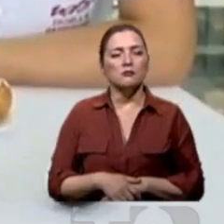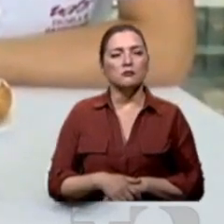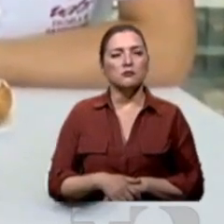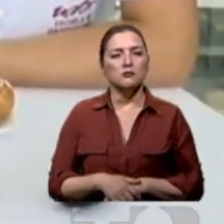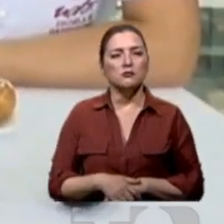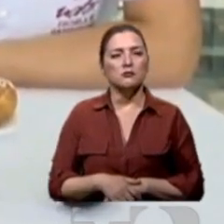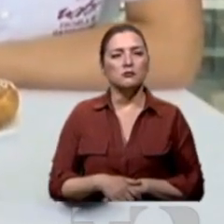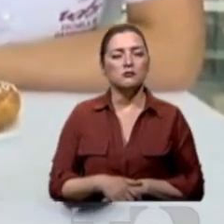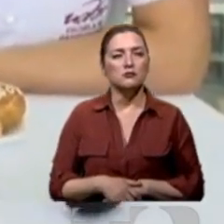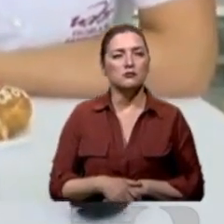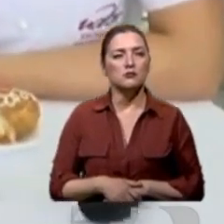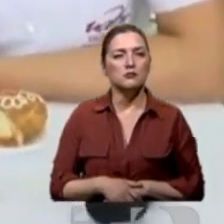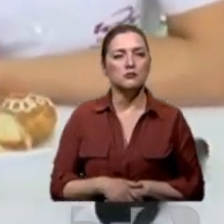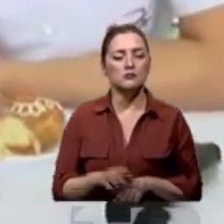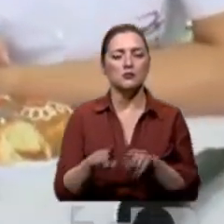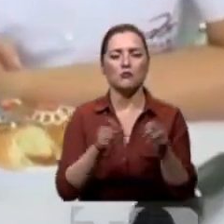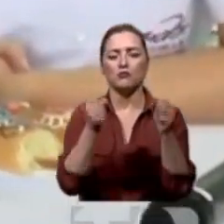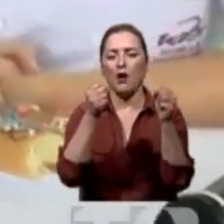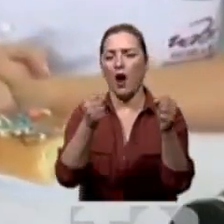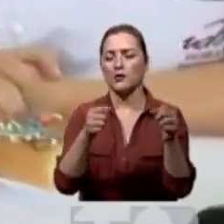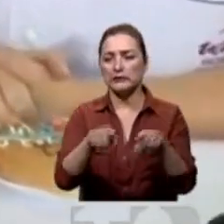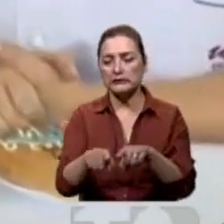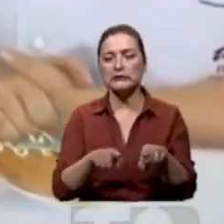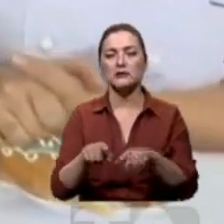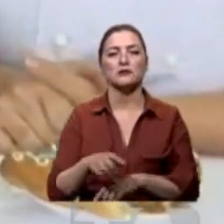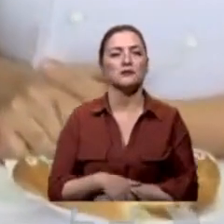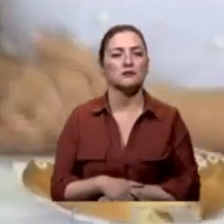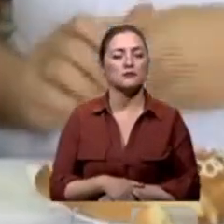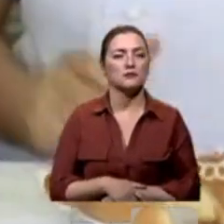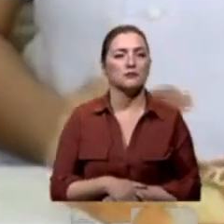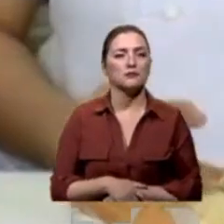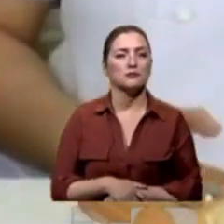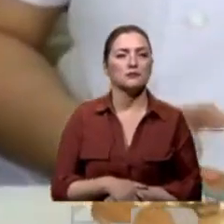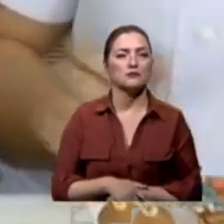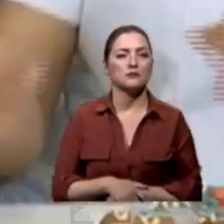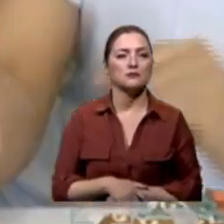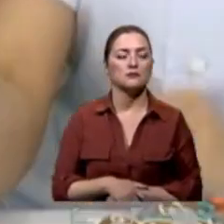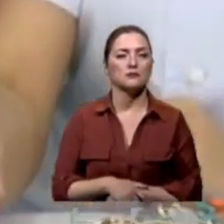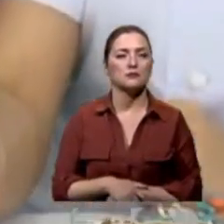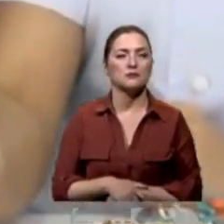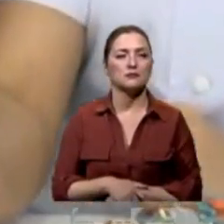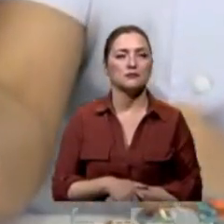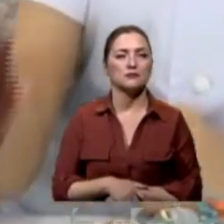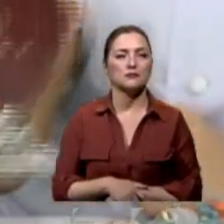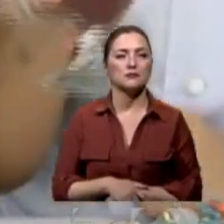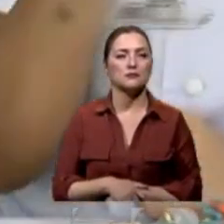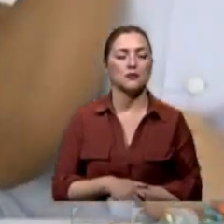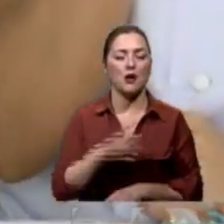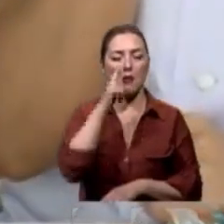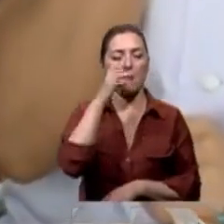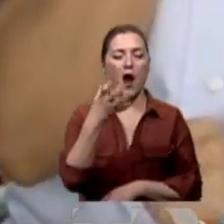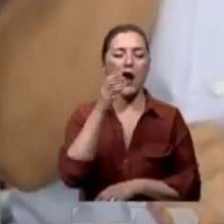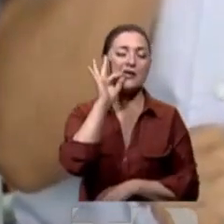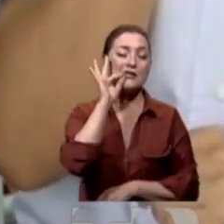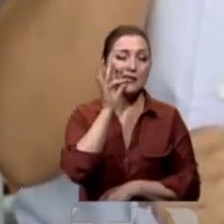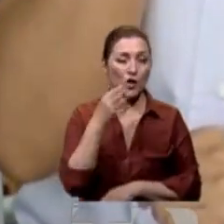de pan. Uy, es que la competencia se pone buena, ¿no, chicas? ¿No es cierto? Miren, el pan está deli, súper rico el